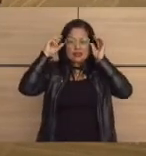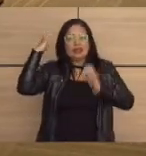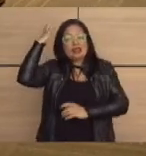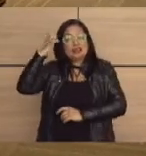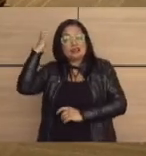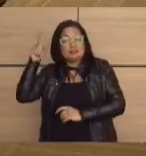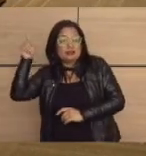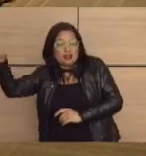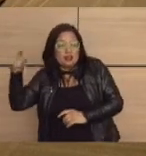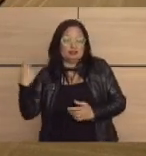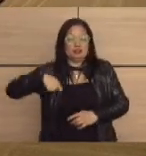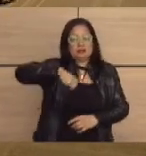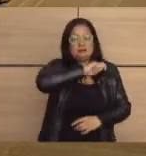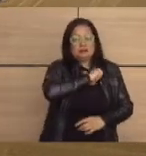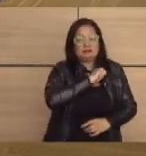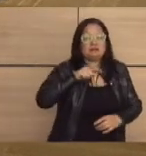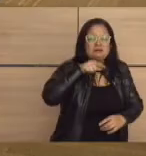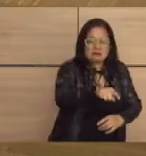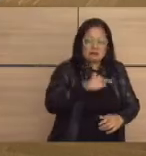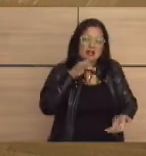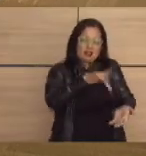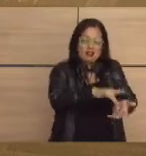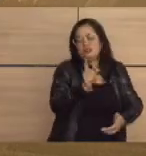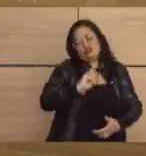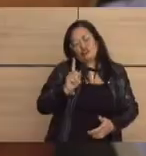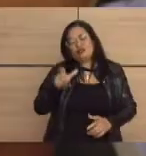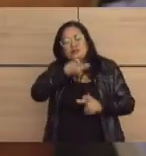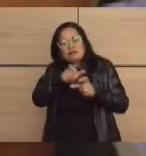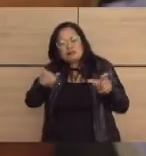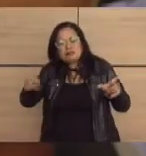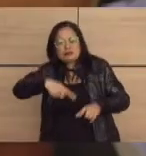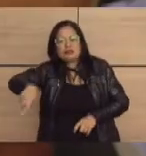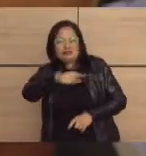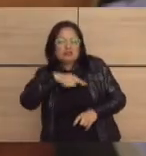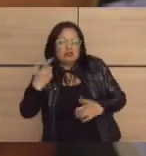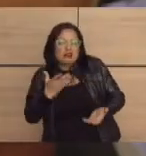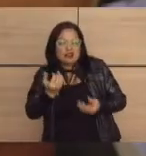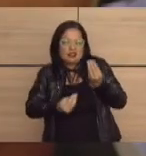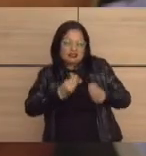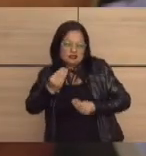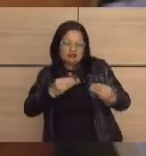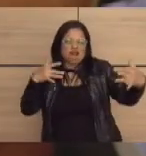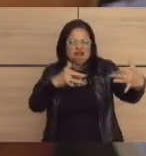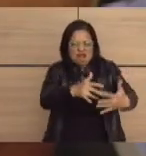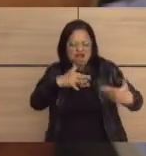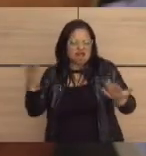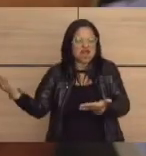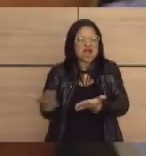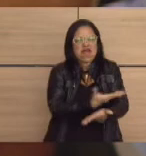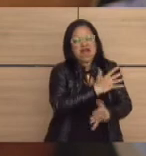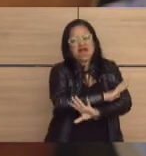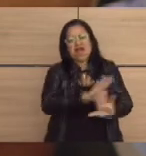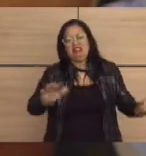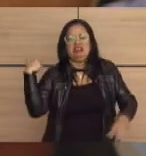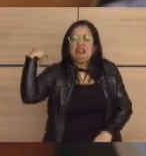humana. Los pueblos invasores, si tienen mayor poderío técnico, arrasan a los pueblos a los que invaden, y eso es una historia de la